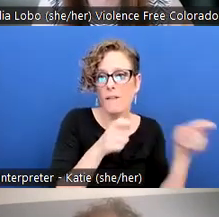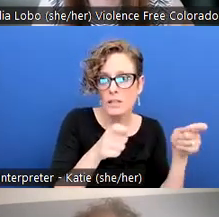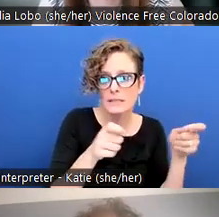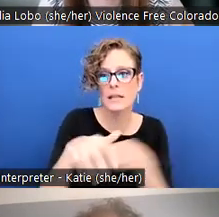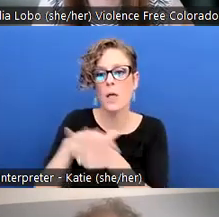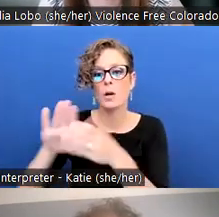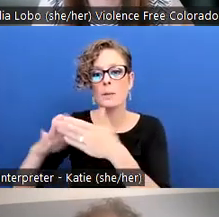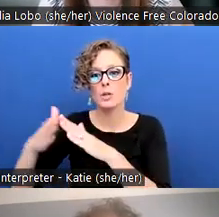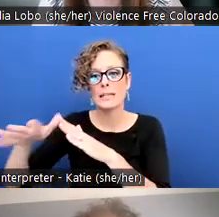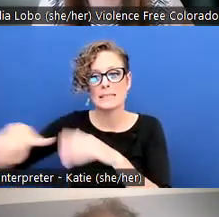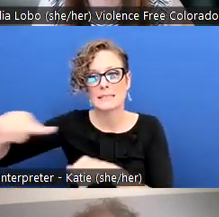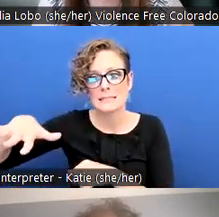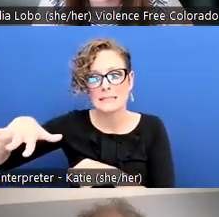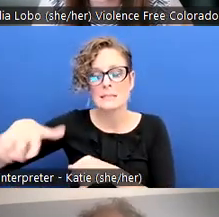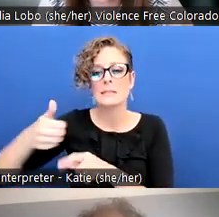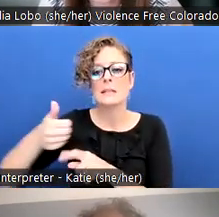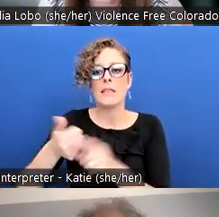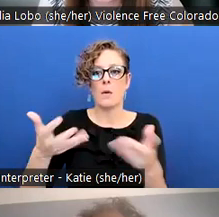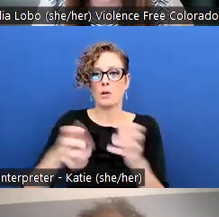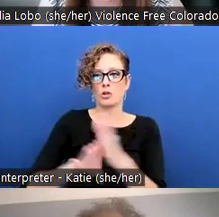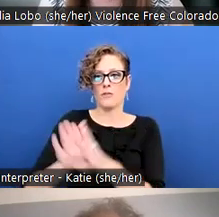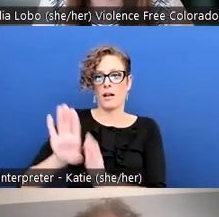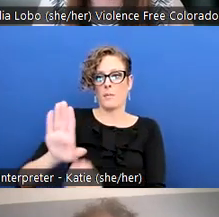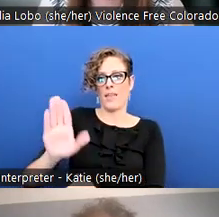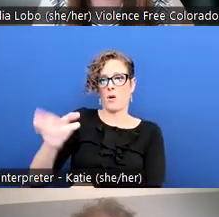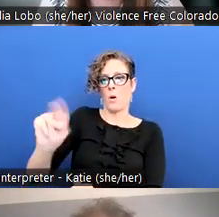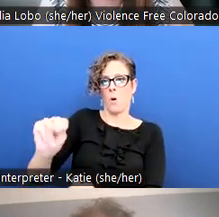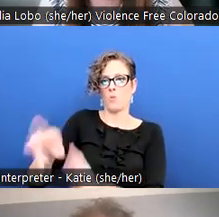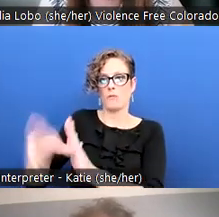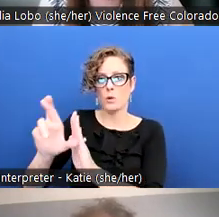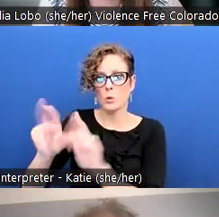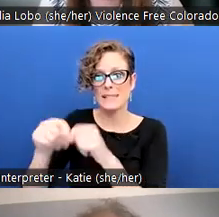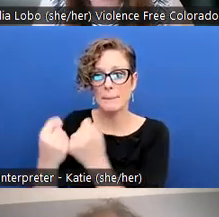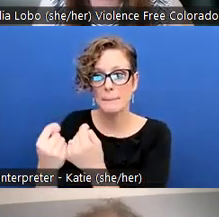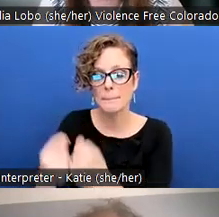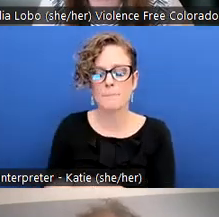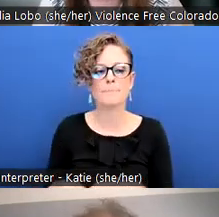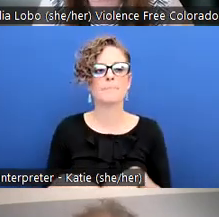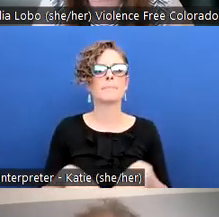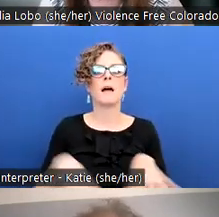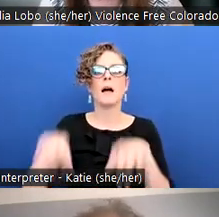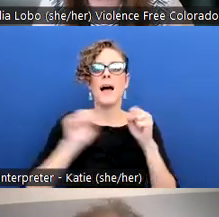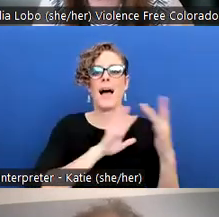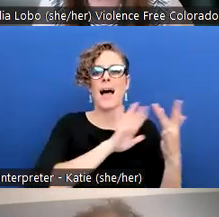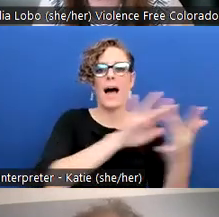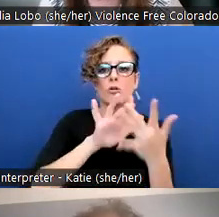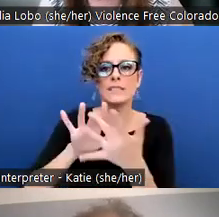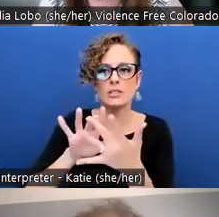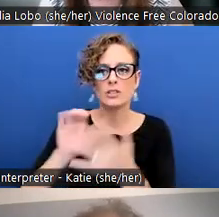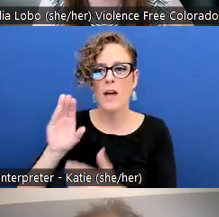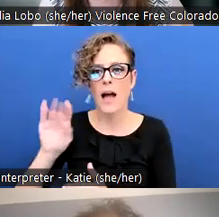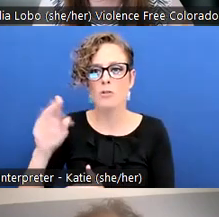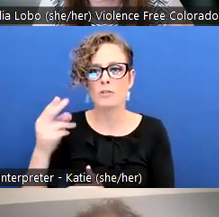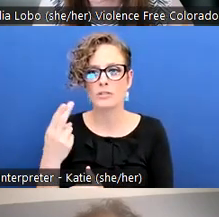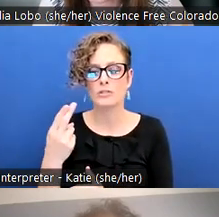capacitaciones para gobiernos locales, comunidades locales que quieren formar equipos, quieren tener mayor interacción con